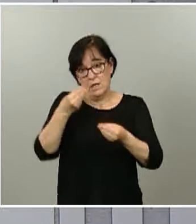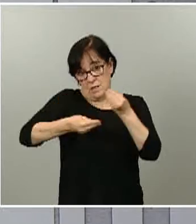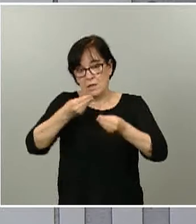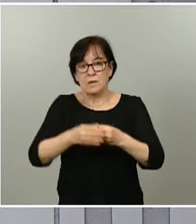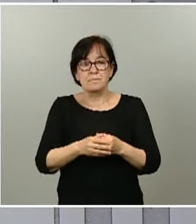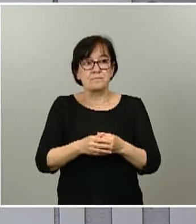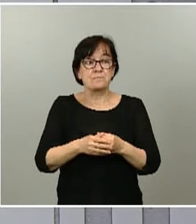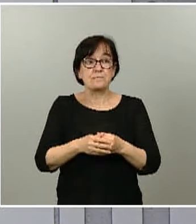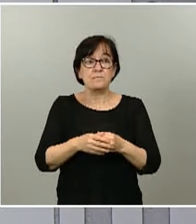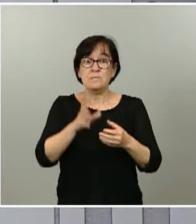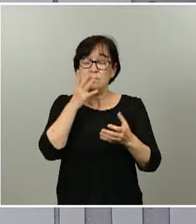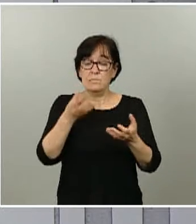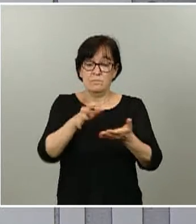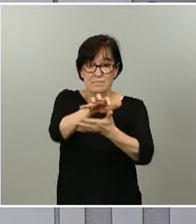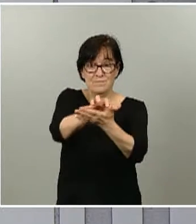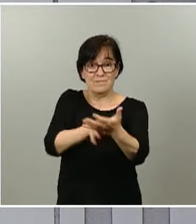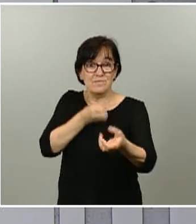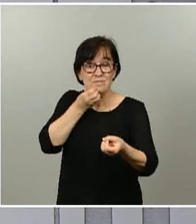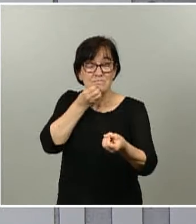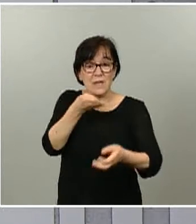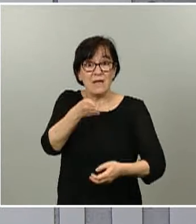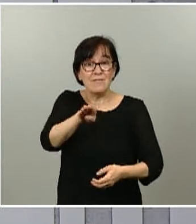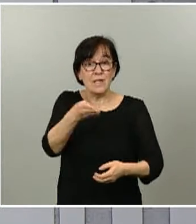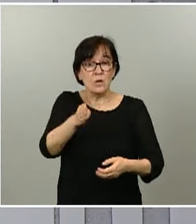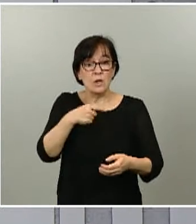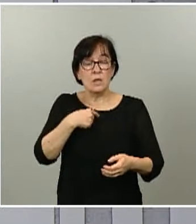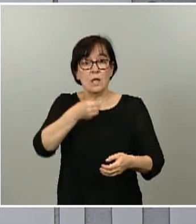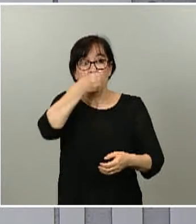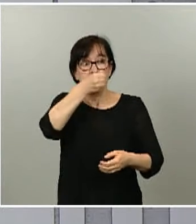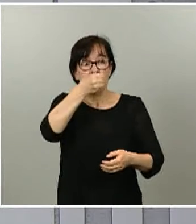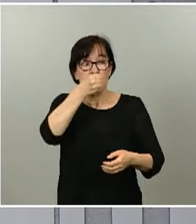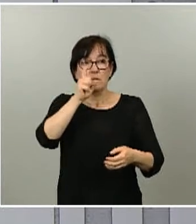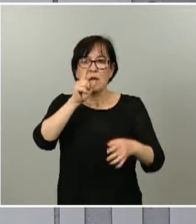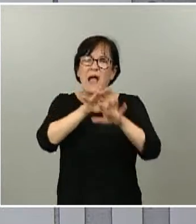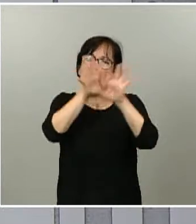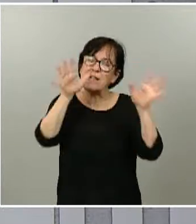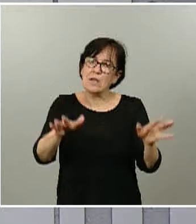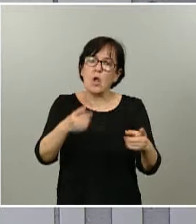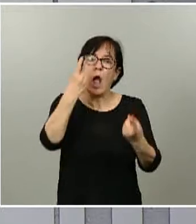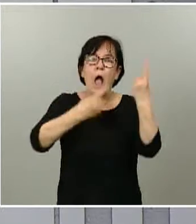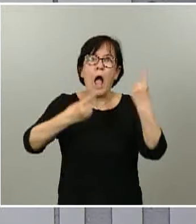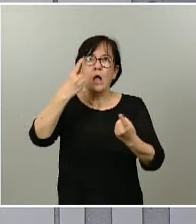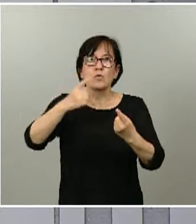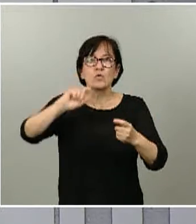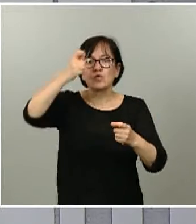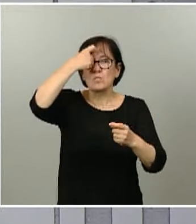del comunicado por parte de Bildu, el Partido Socialista incluso aclaró algunos de los conceptos que quizá